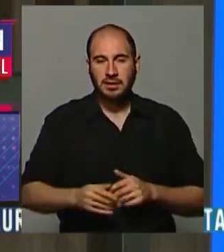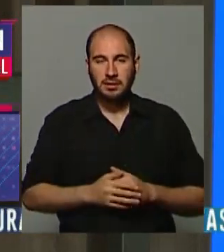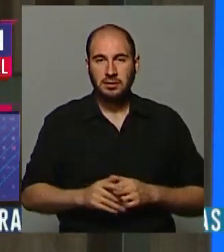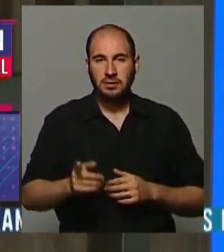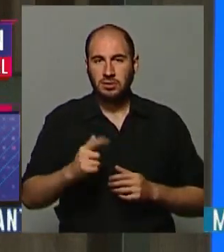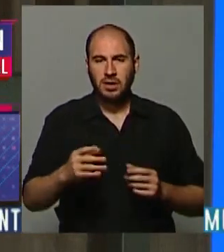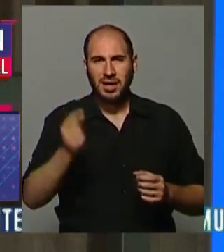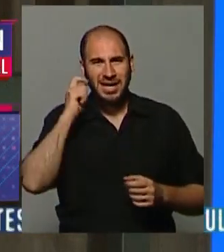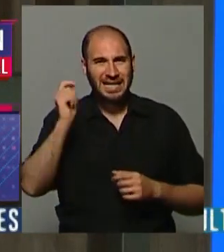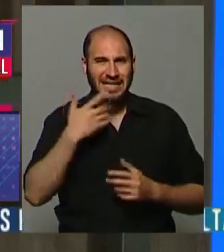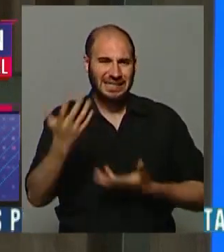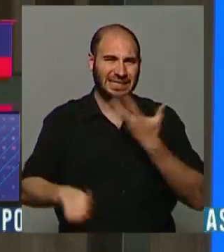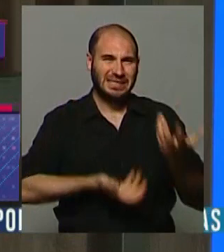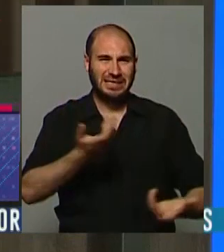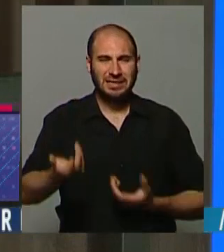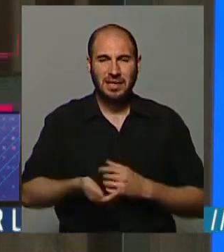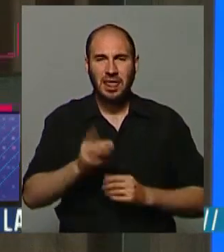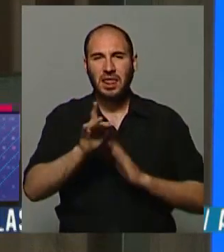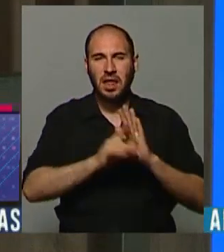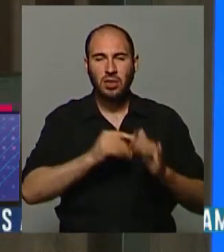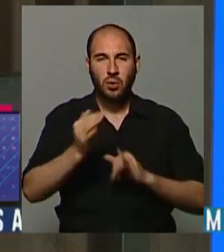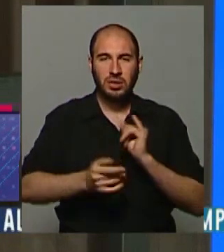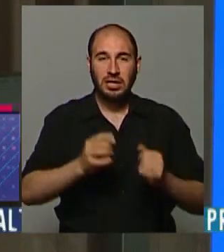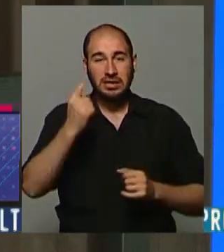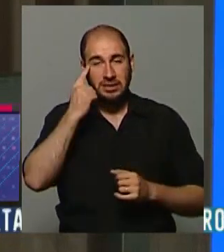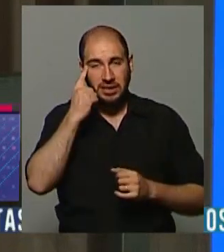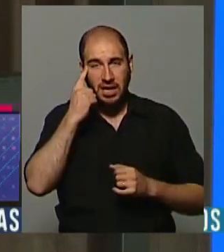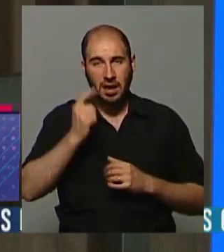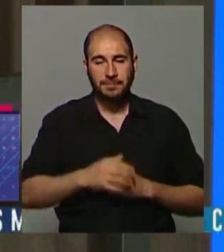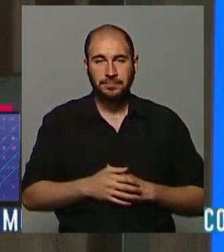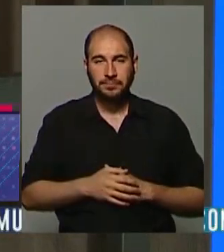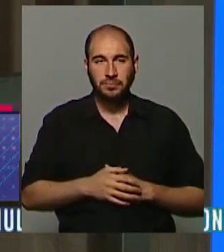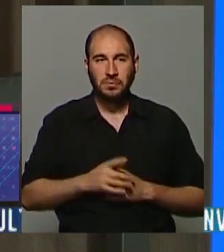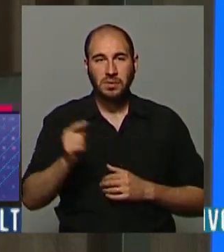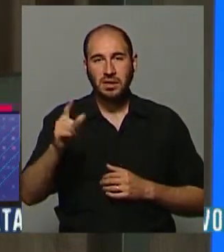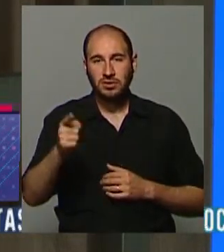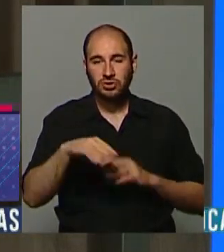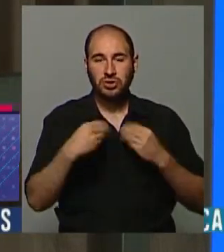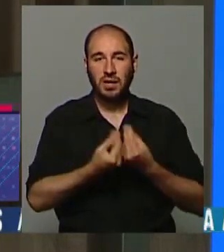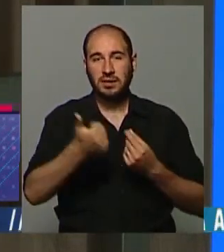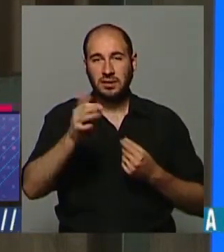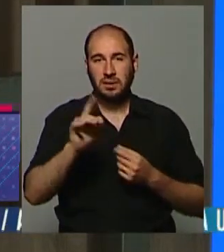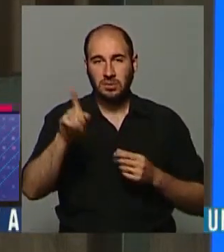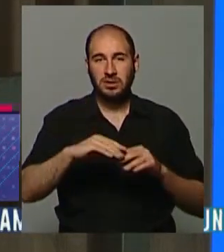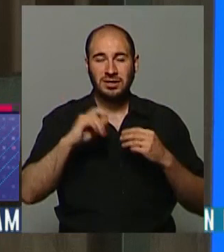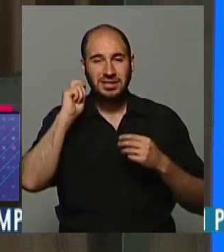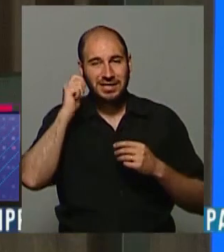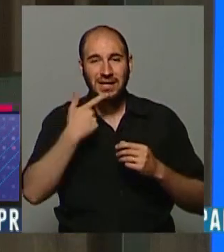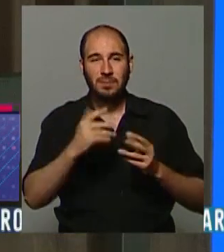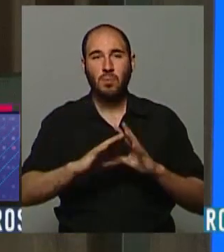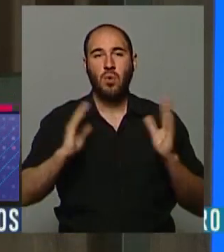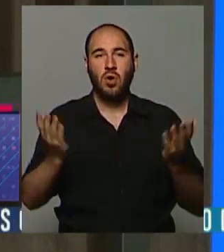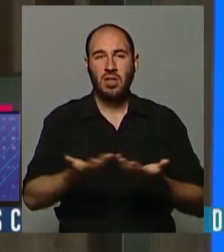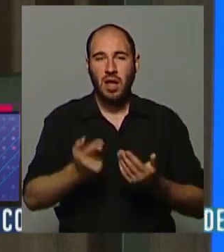los grandes emisores. Veía los datos que hablan de que China, por ejemplo, emite el 60% de los gases en todo